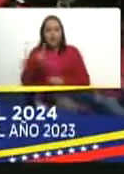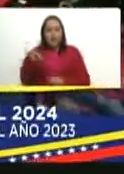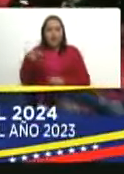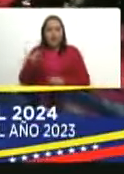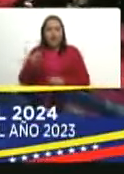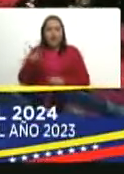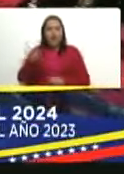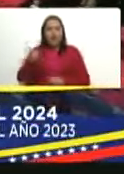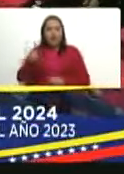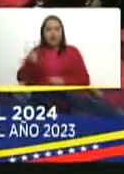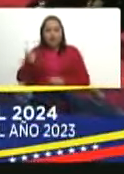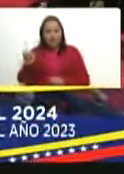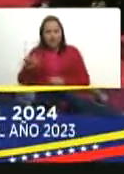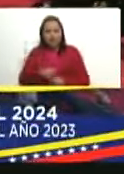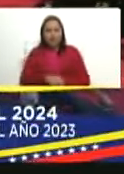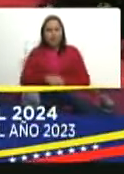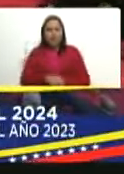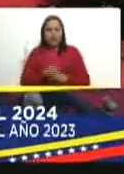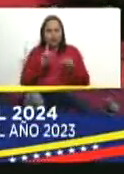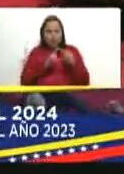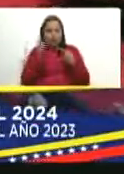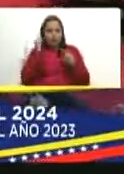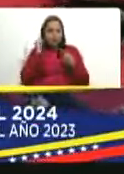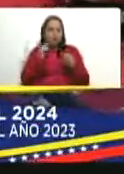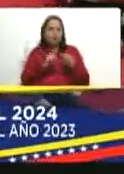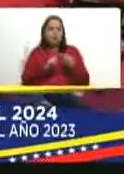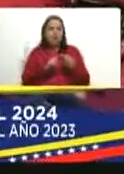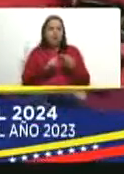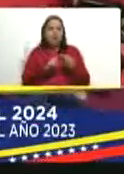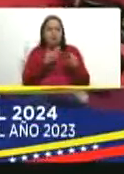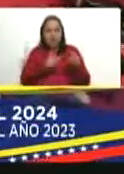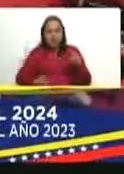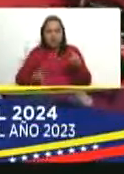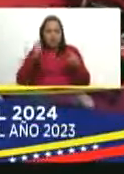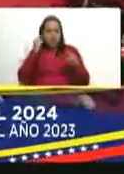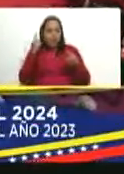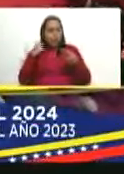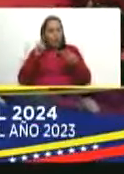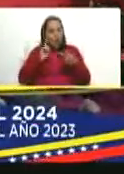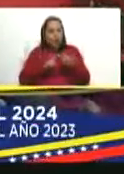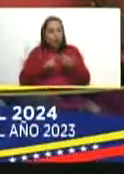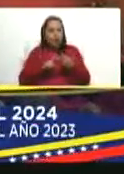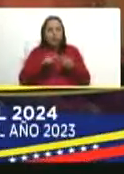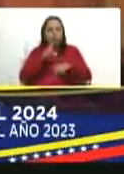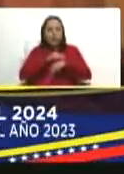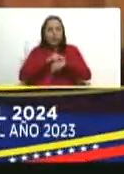doctora Beatriz Rodríguez, doctor Edgar Gaviria Rodríguez,